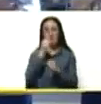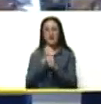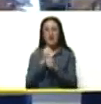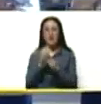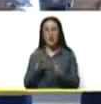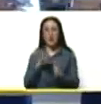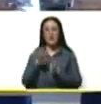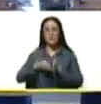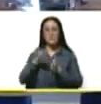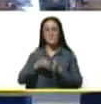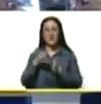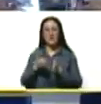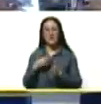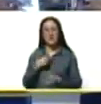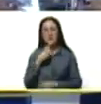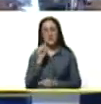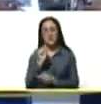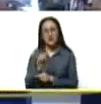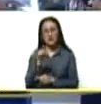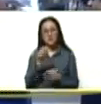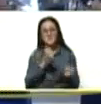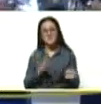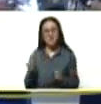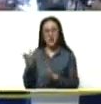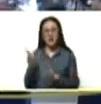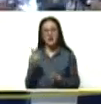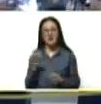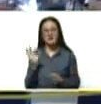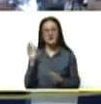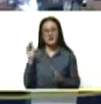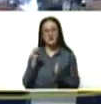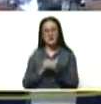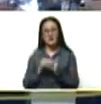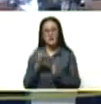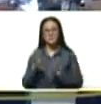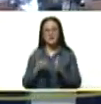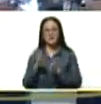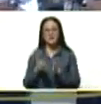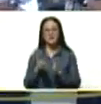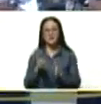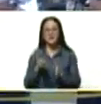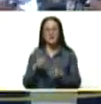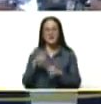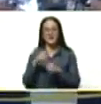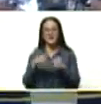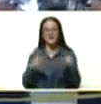metro, les digo que con este plan le vamos a meter metro y medio a ustedes.